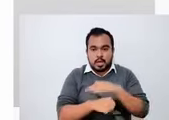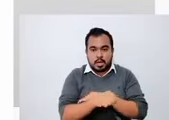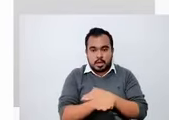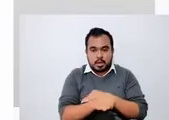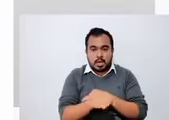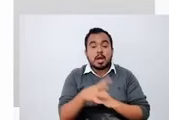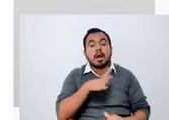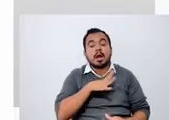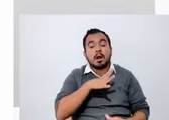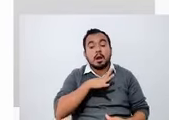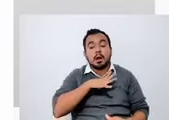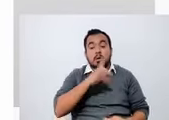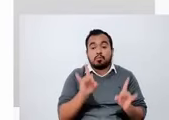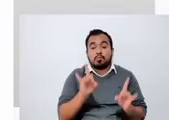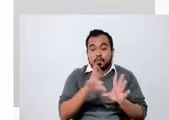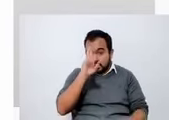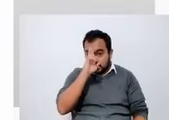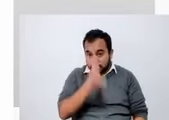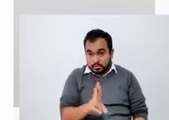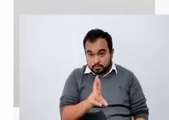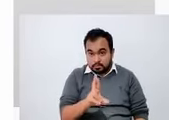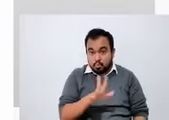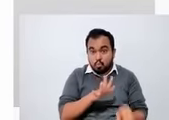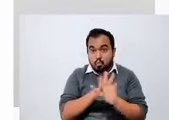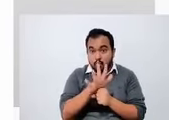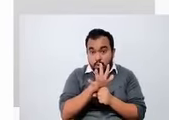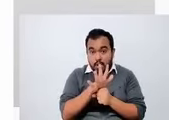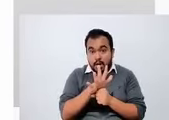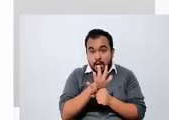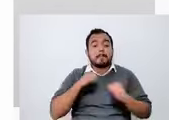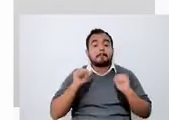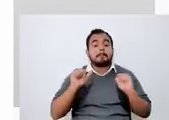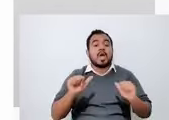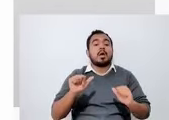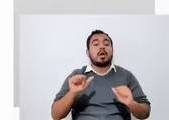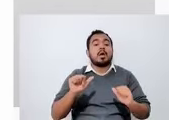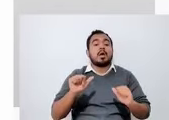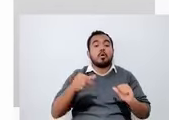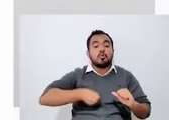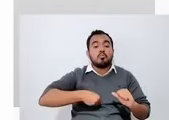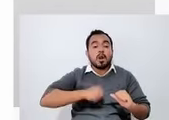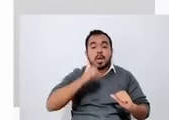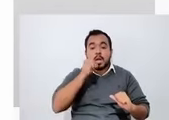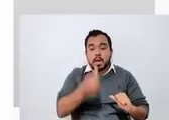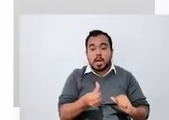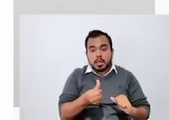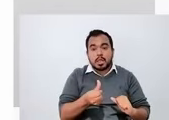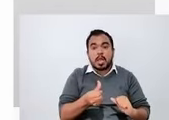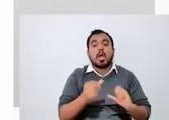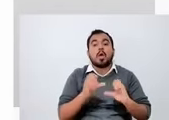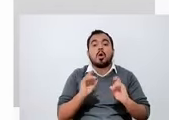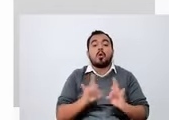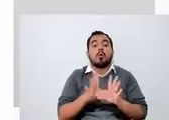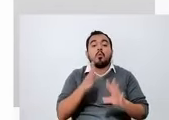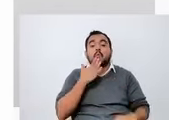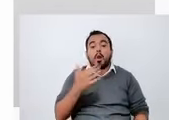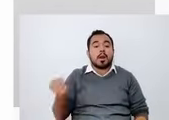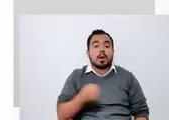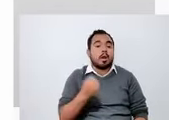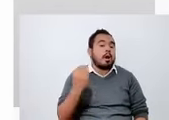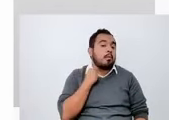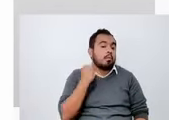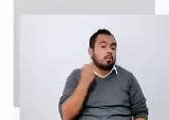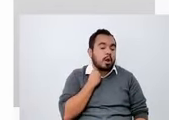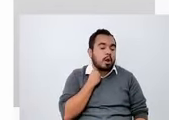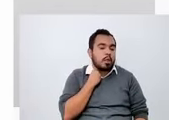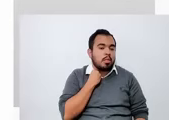respete mi presunción de inocencia, o el hecho de que se me dé un buen abogado, no